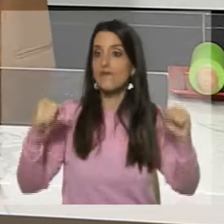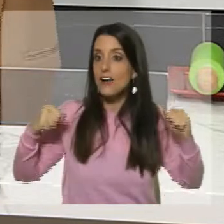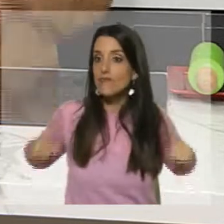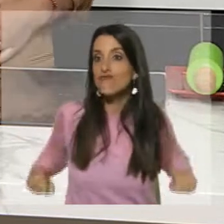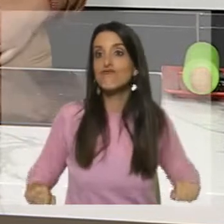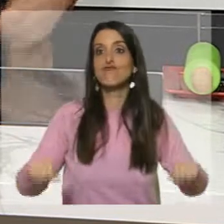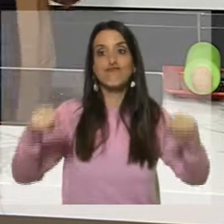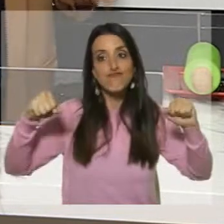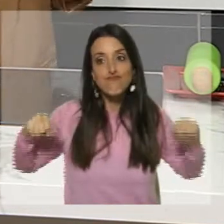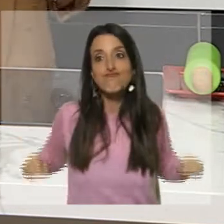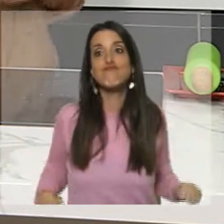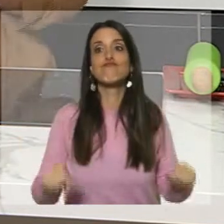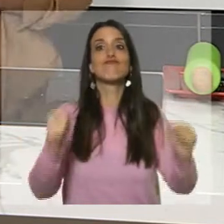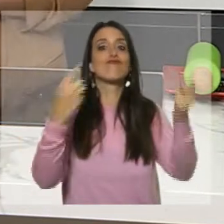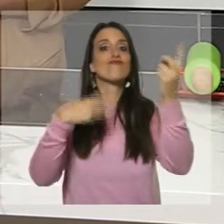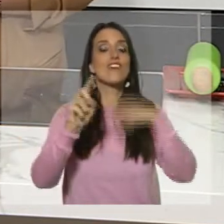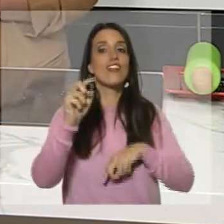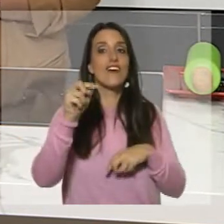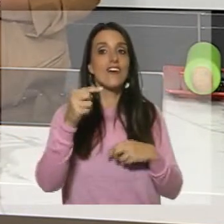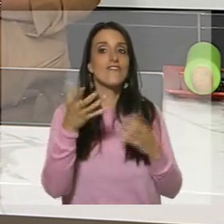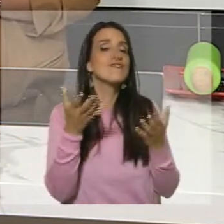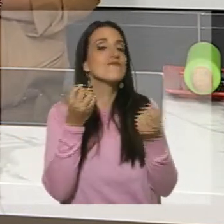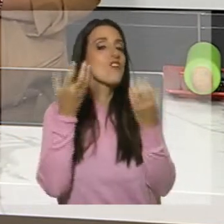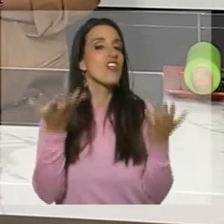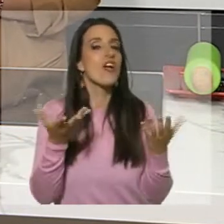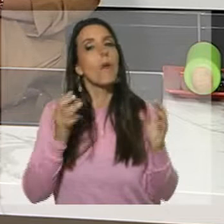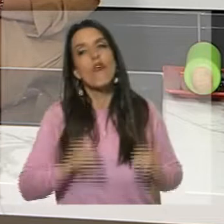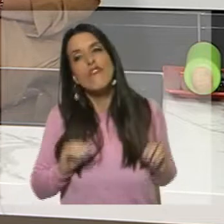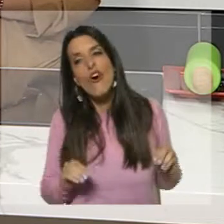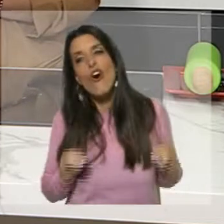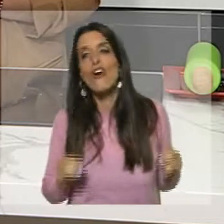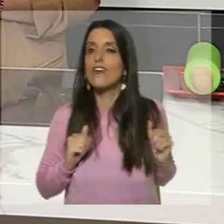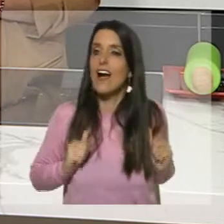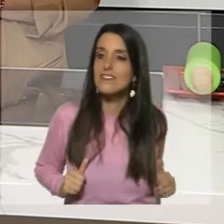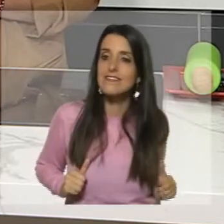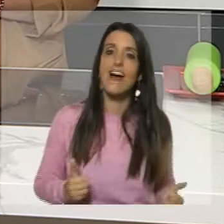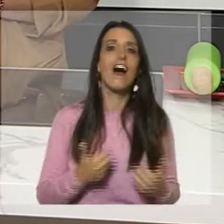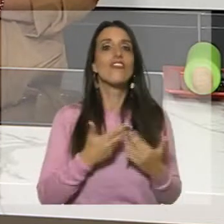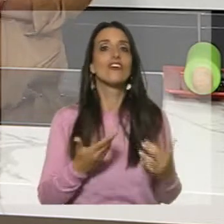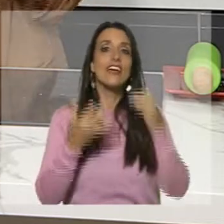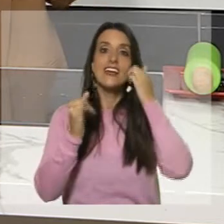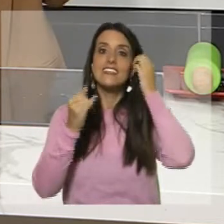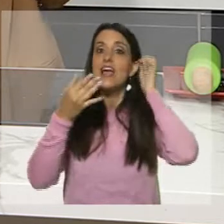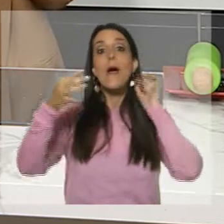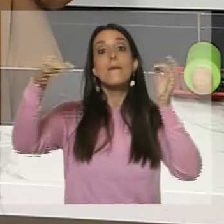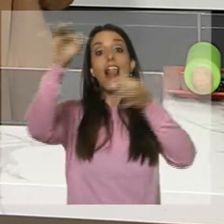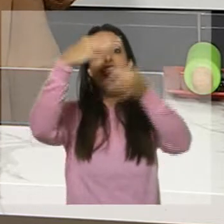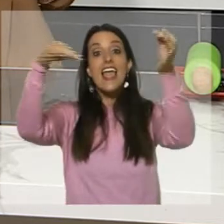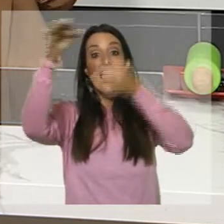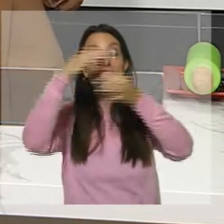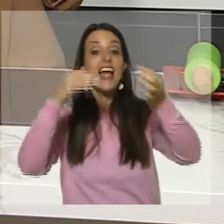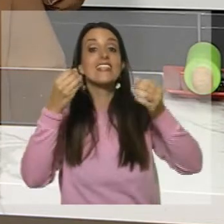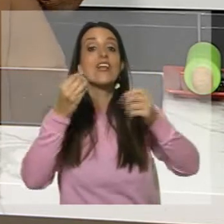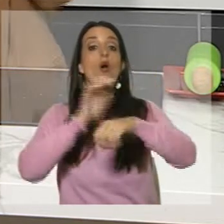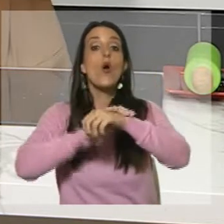hay que cuesta arriba, pero bueno, aquí estamos, no sé por qué será, como que uno viene como cansado. Hoy decíamos Mercurio, Júpiter, no sé, viste que uno le echa la culpa a